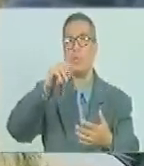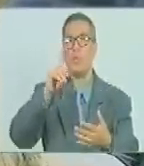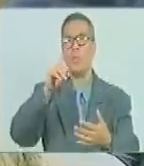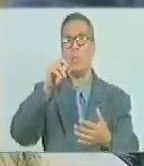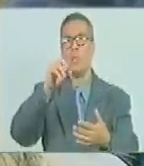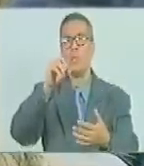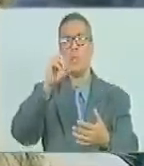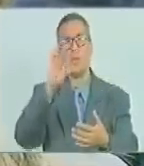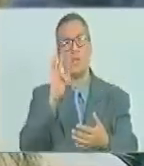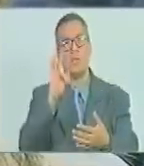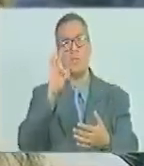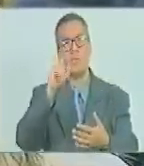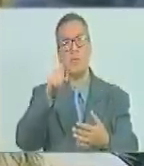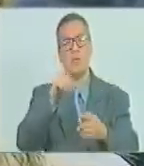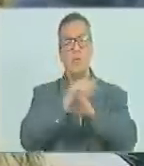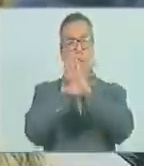resultados.